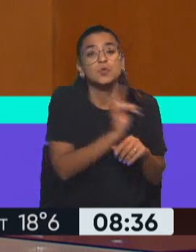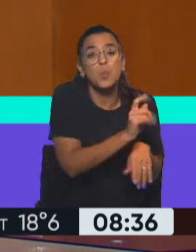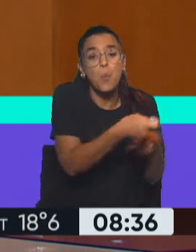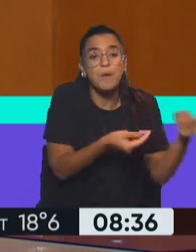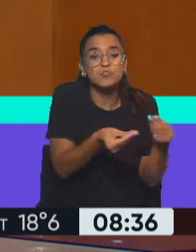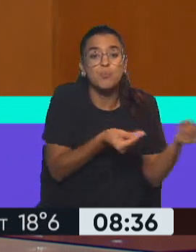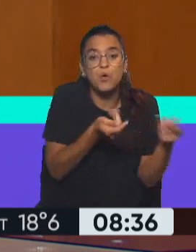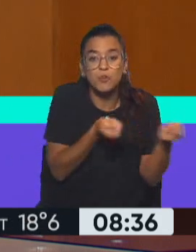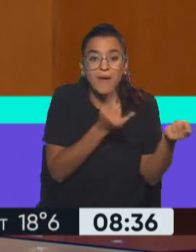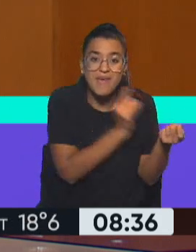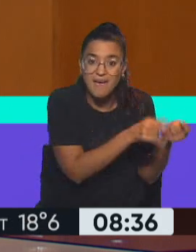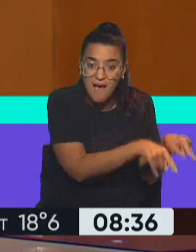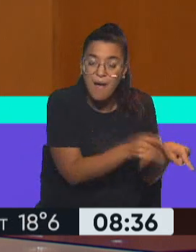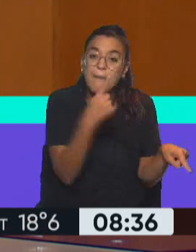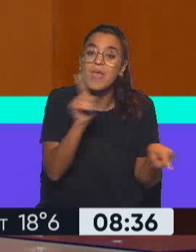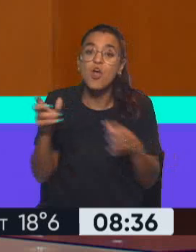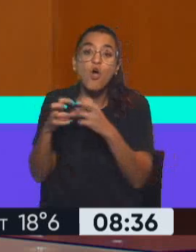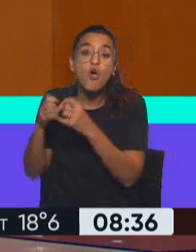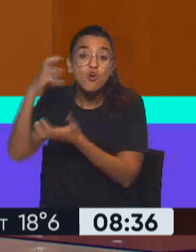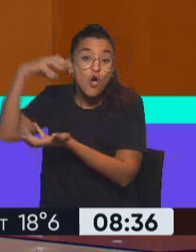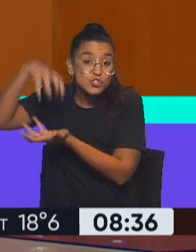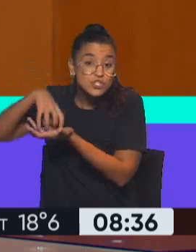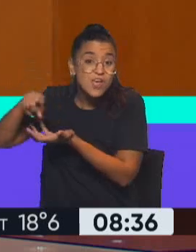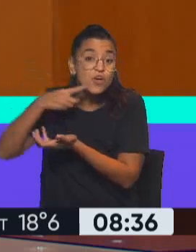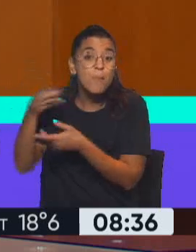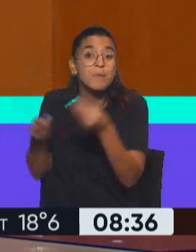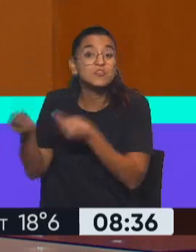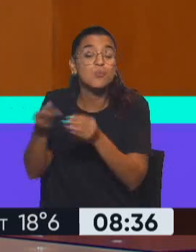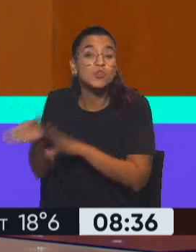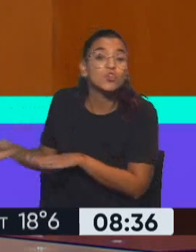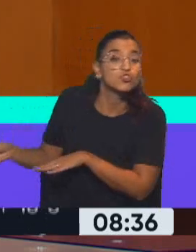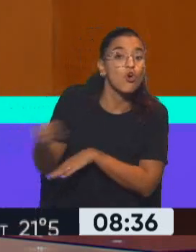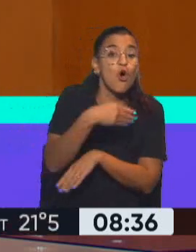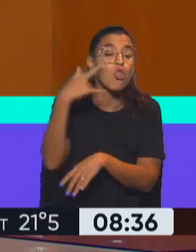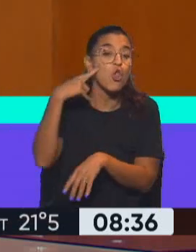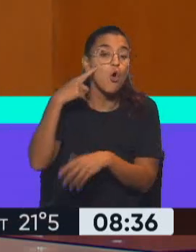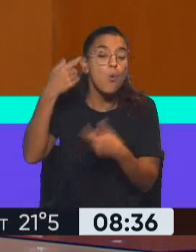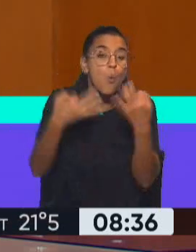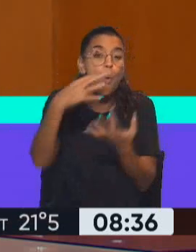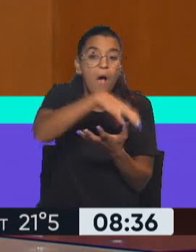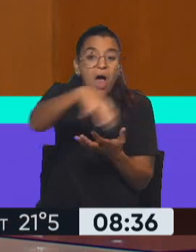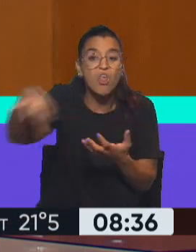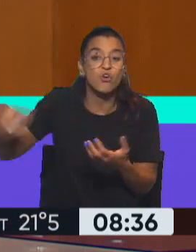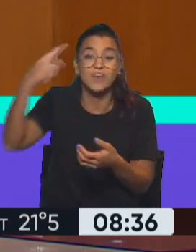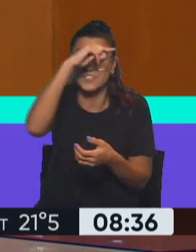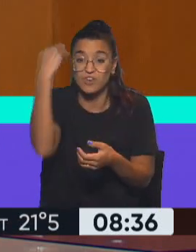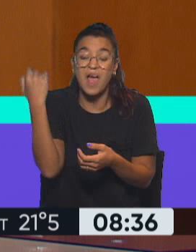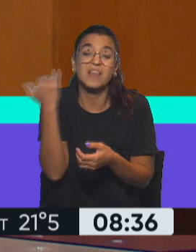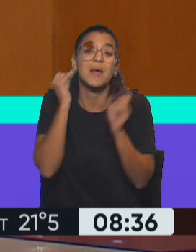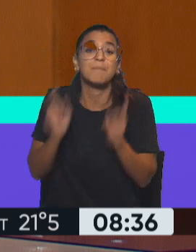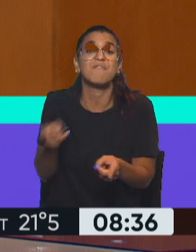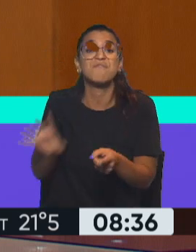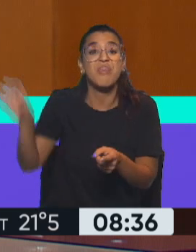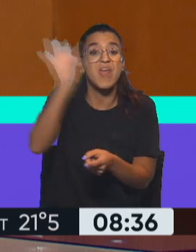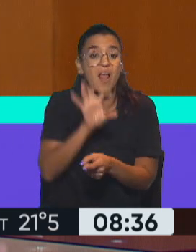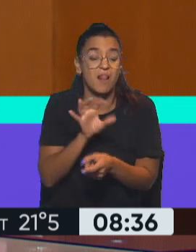pero el consejo de la magistratura maneja el presupuesto de todos los juzgados nacionales y federales es decir que en